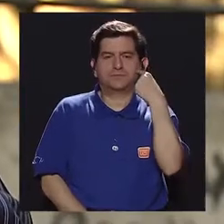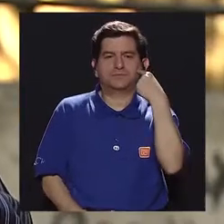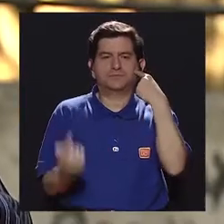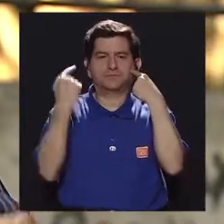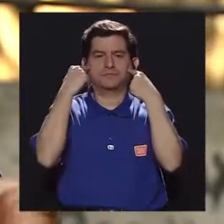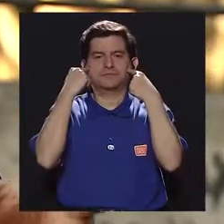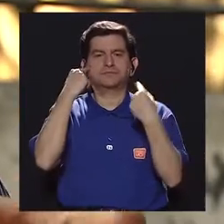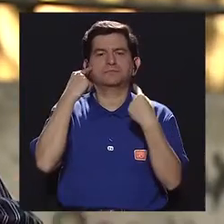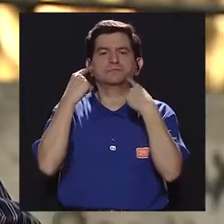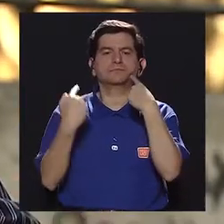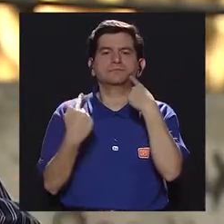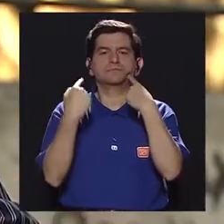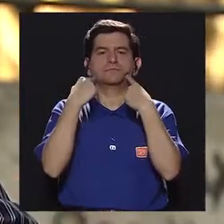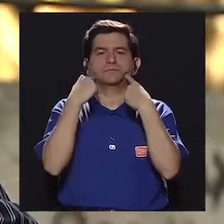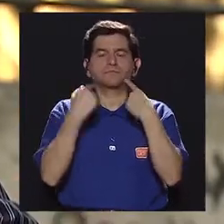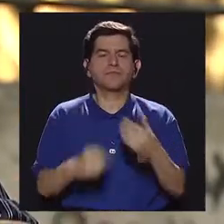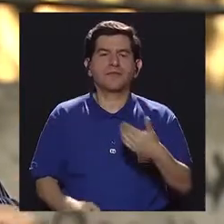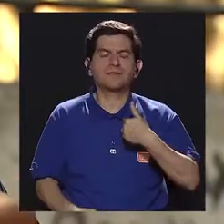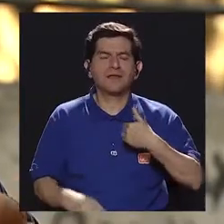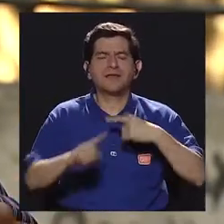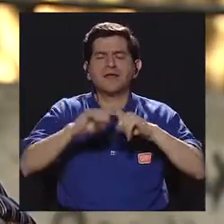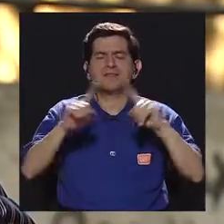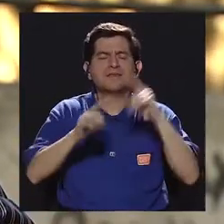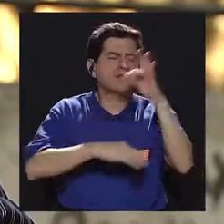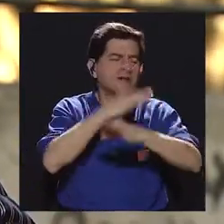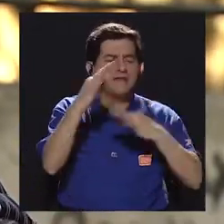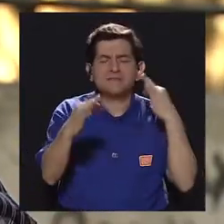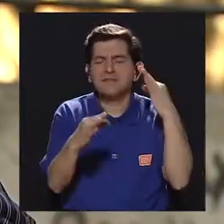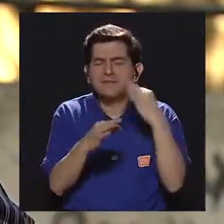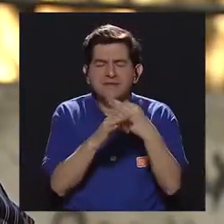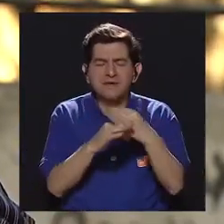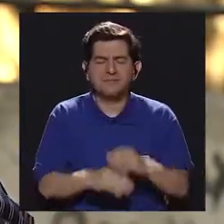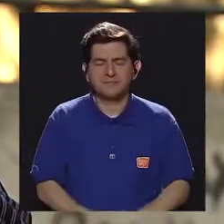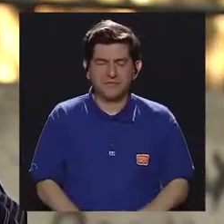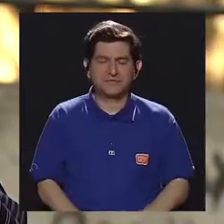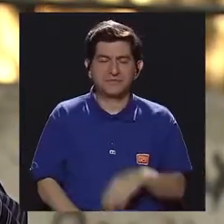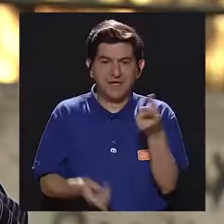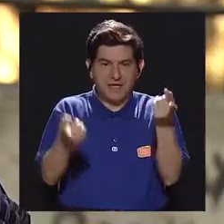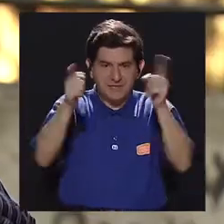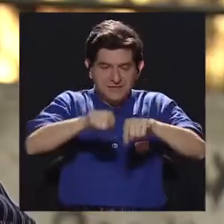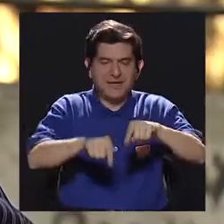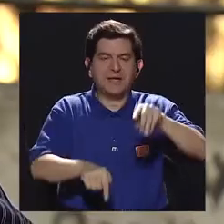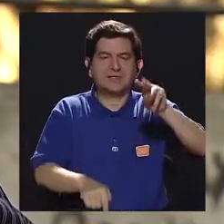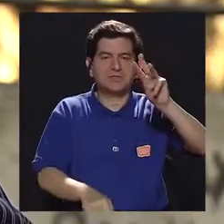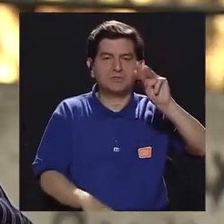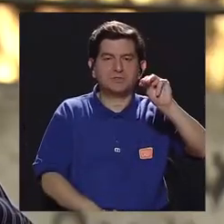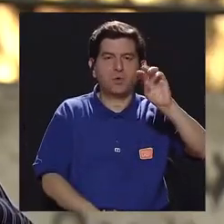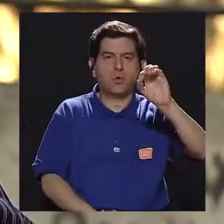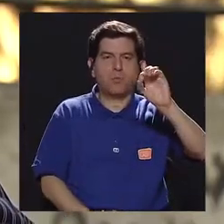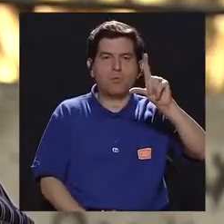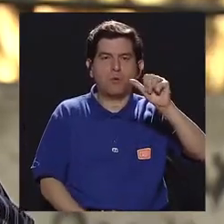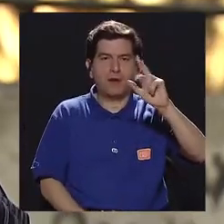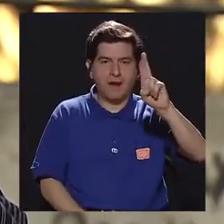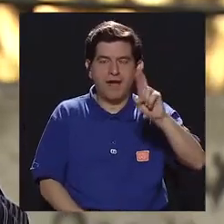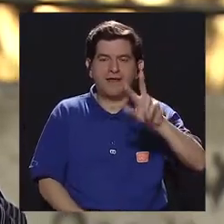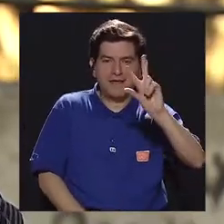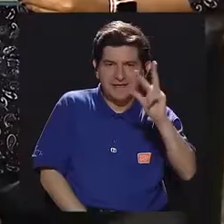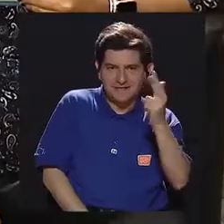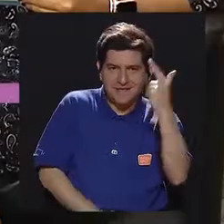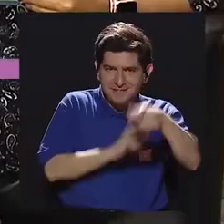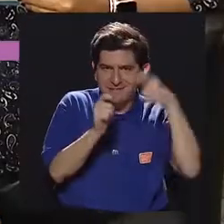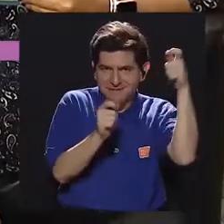Y en cada hay incisivos, está el canino, hay premolares y hay molares. Del grupo de los molares corresponde al